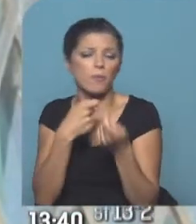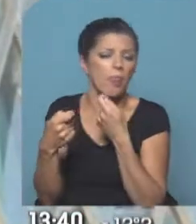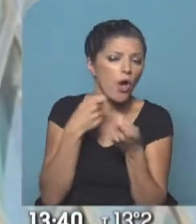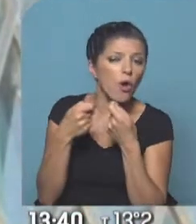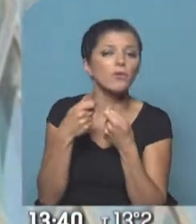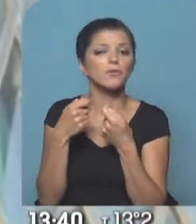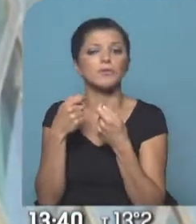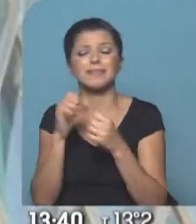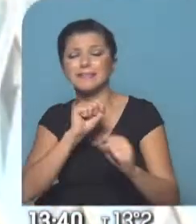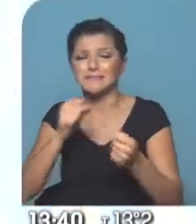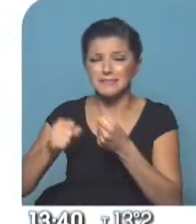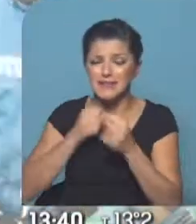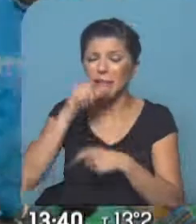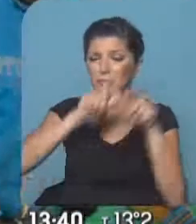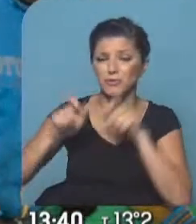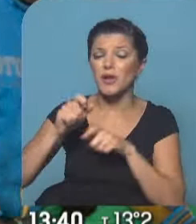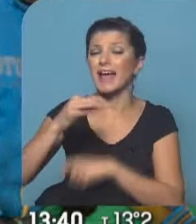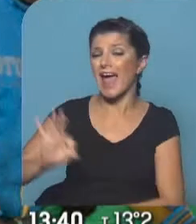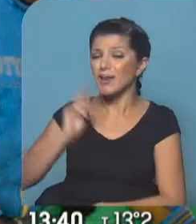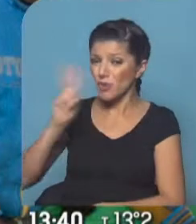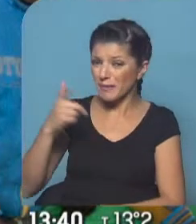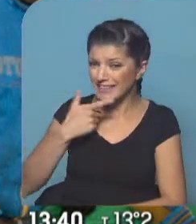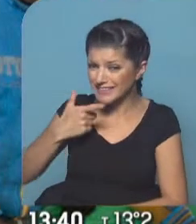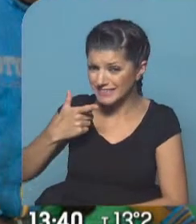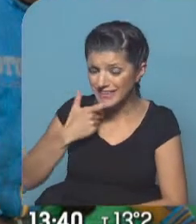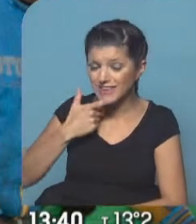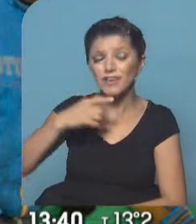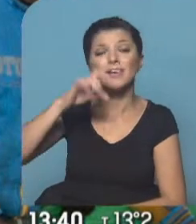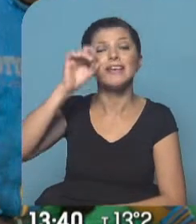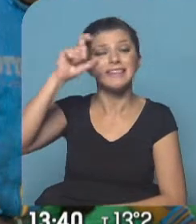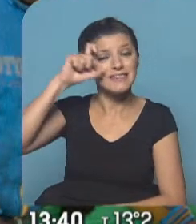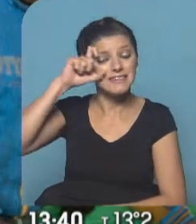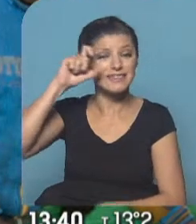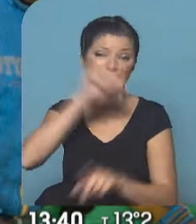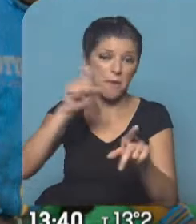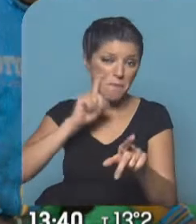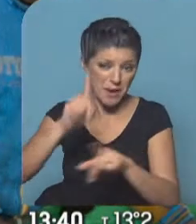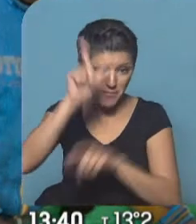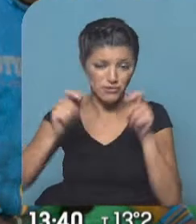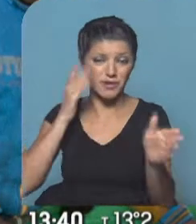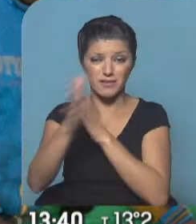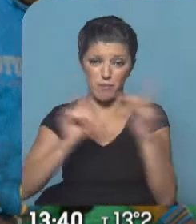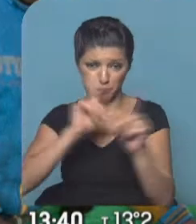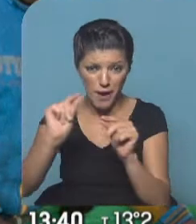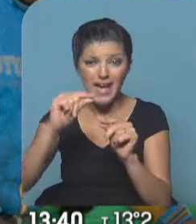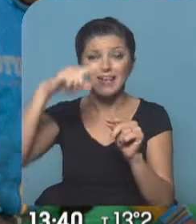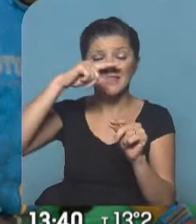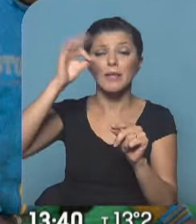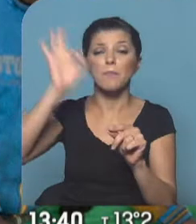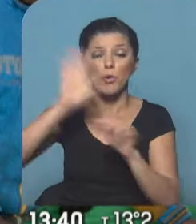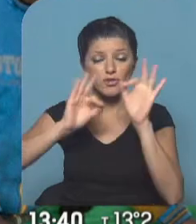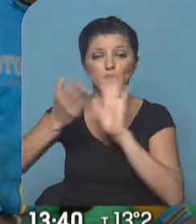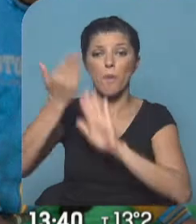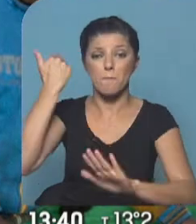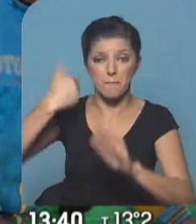en la desesperación que solo en 2017 ya movilizó a 100.000 inmigrantes, un 7% más que en